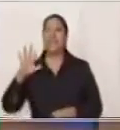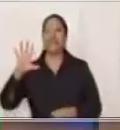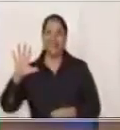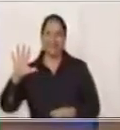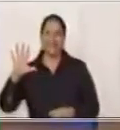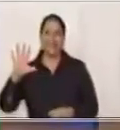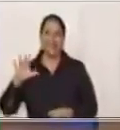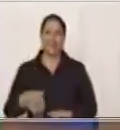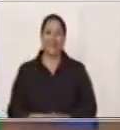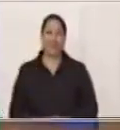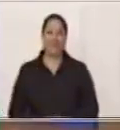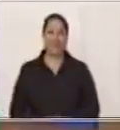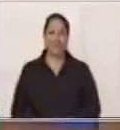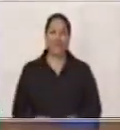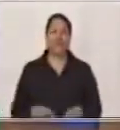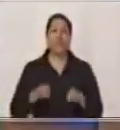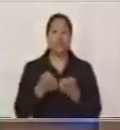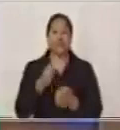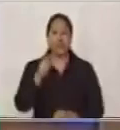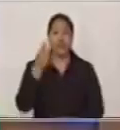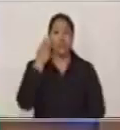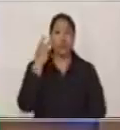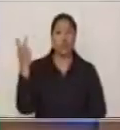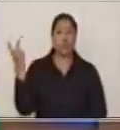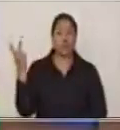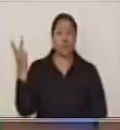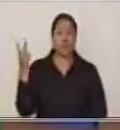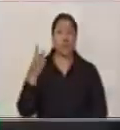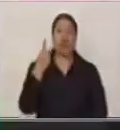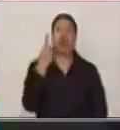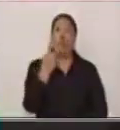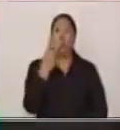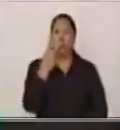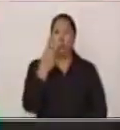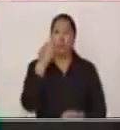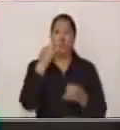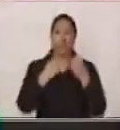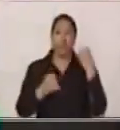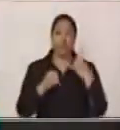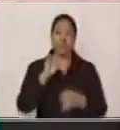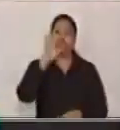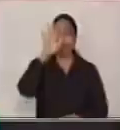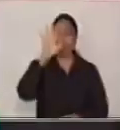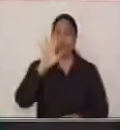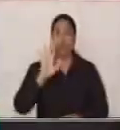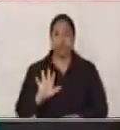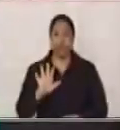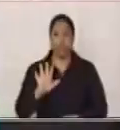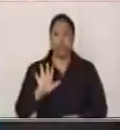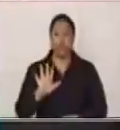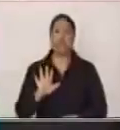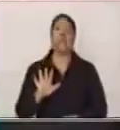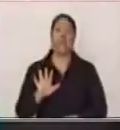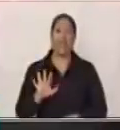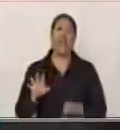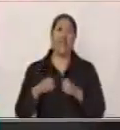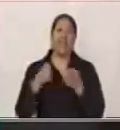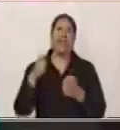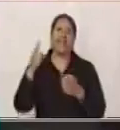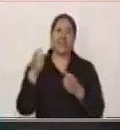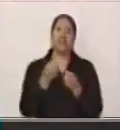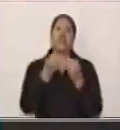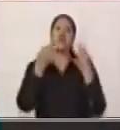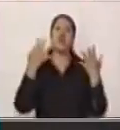5. Si te das cuenta, ambos terminan con número 5, es decir, tenemos números primos,